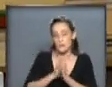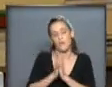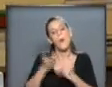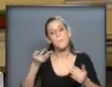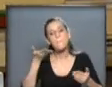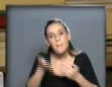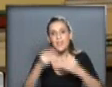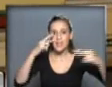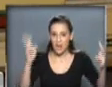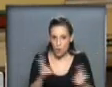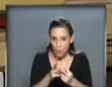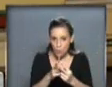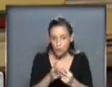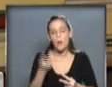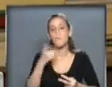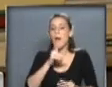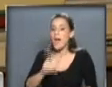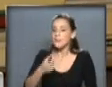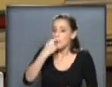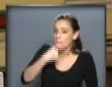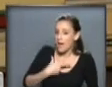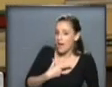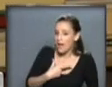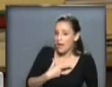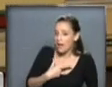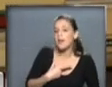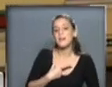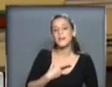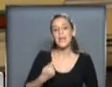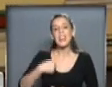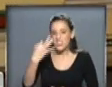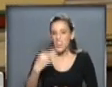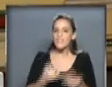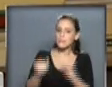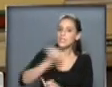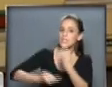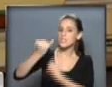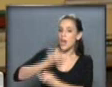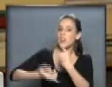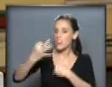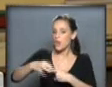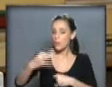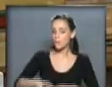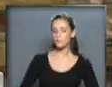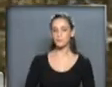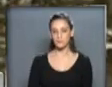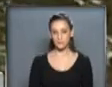audiencia, porque yo creo que el gobernador, al menos a mí, me debe una explicación.